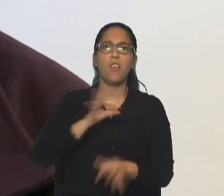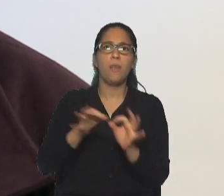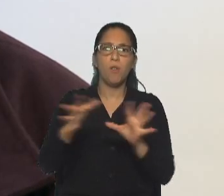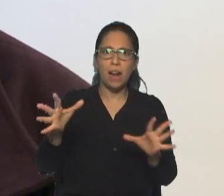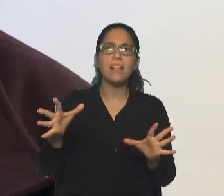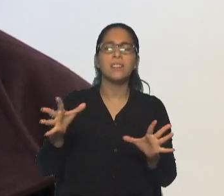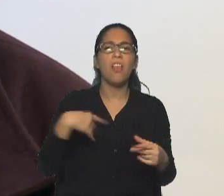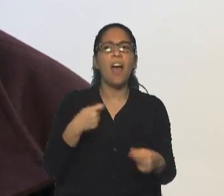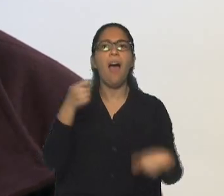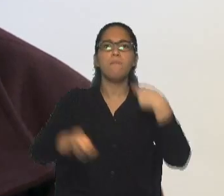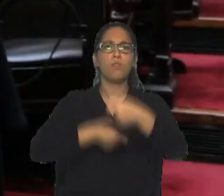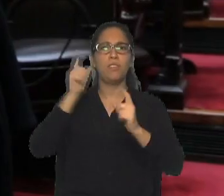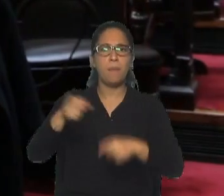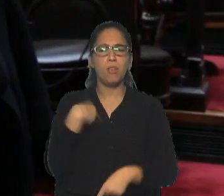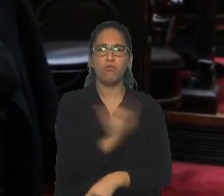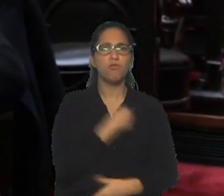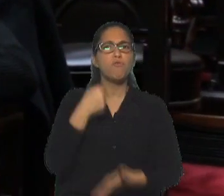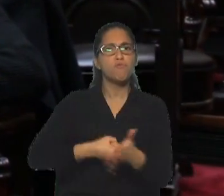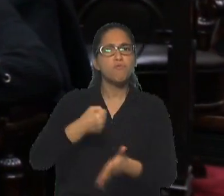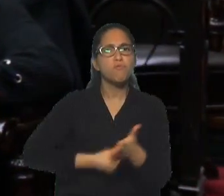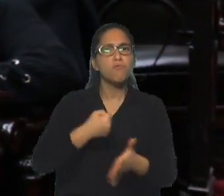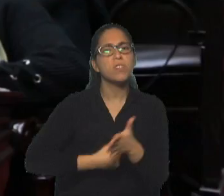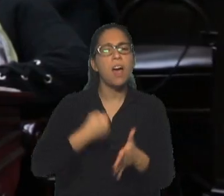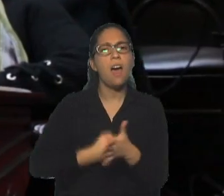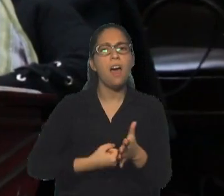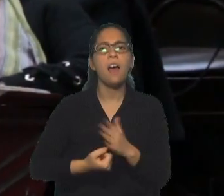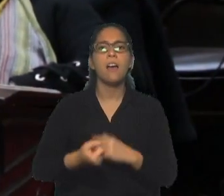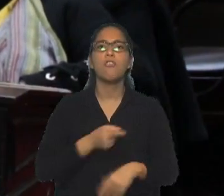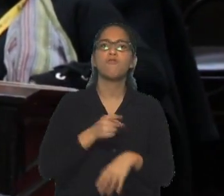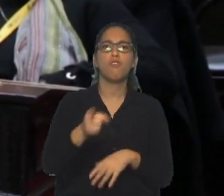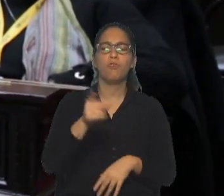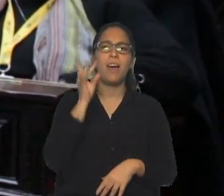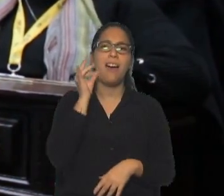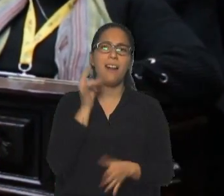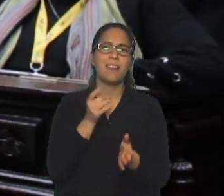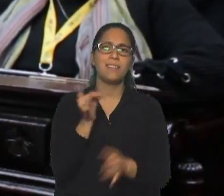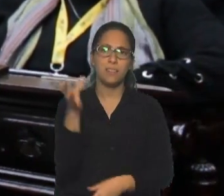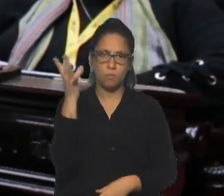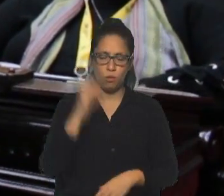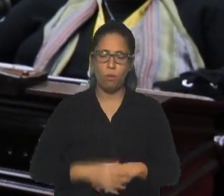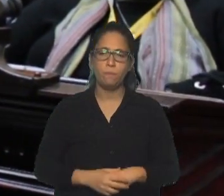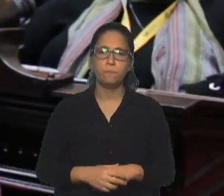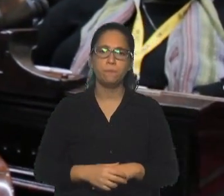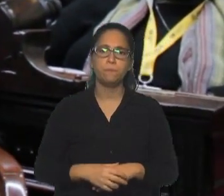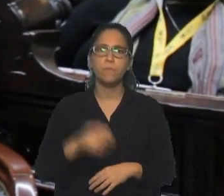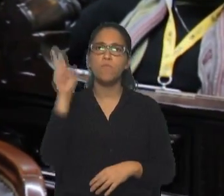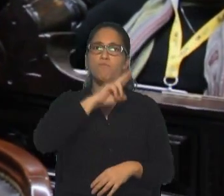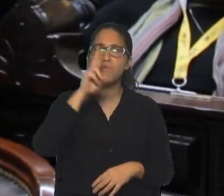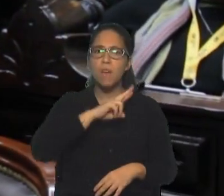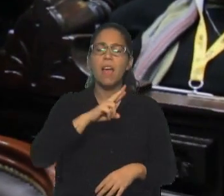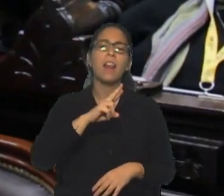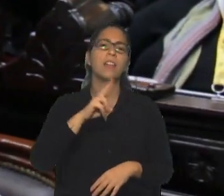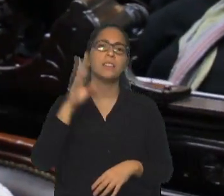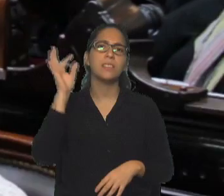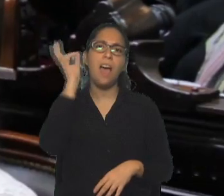Gracias sin duda con una lucha de lodada contra el racismo tener a las mujeres afrodescendientes desde todas